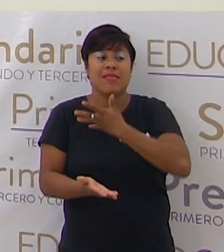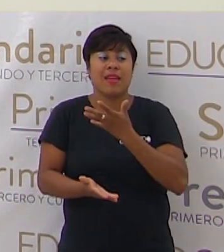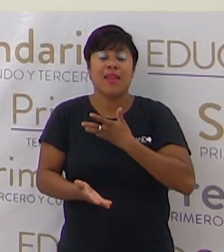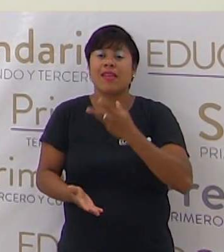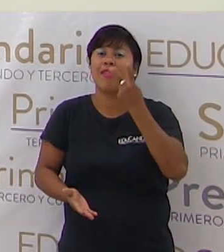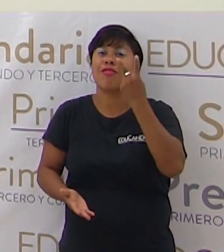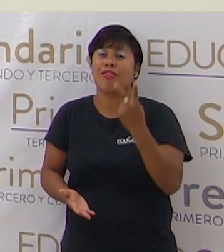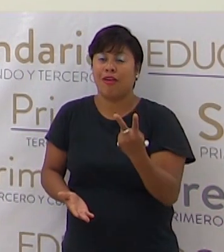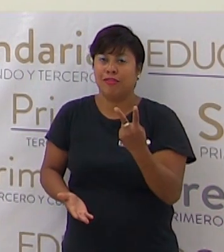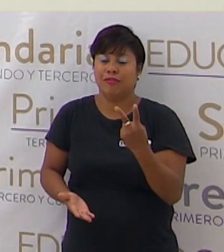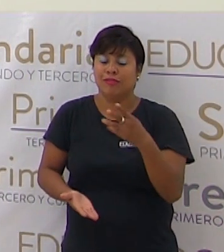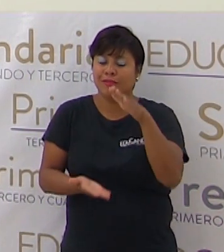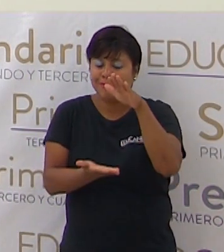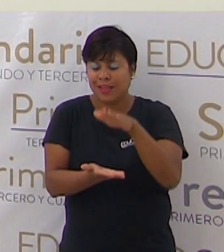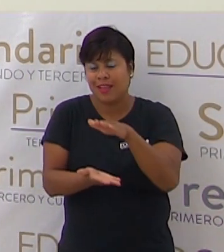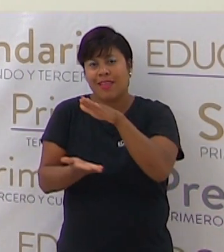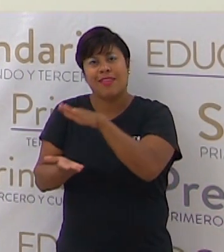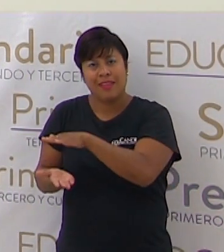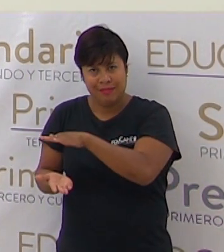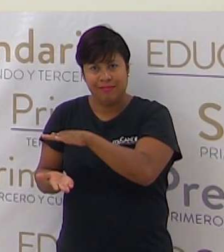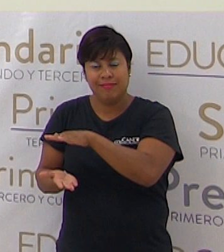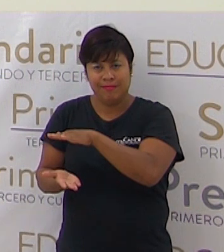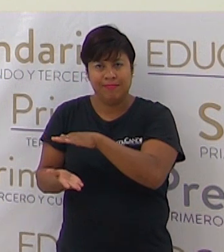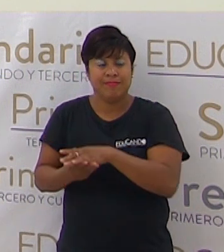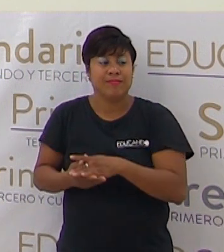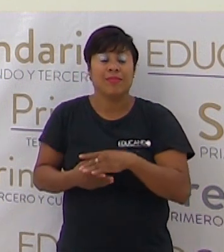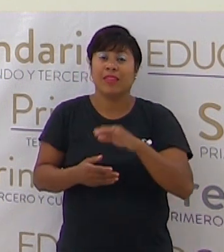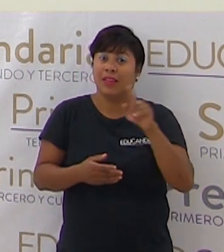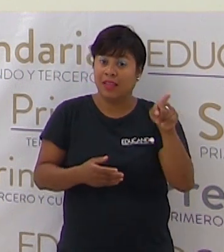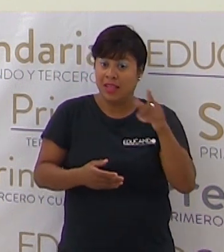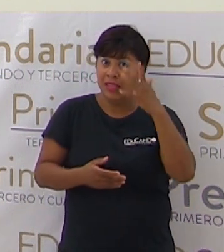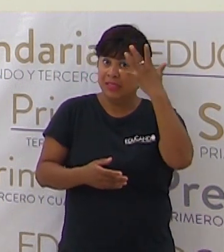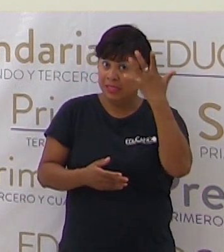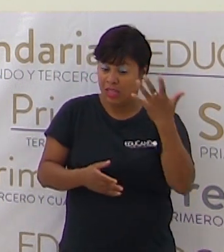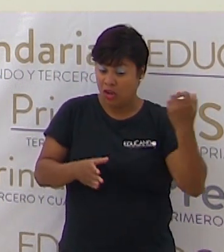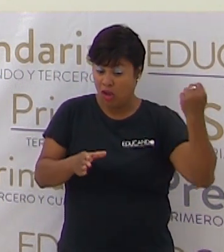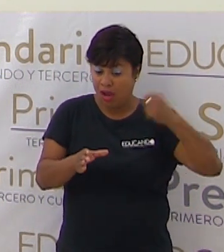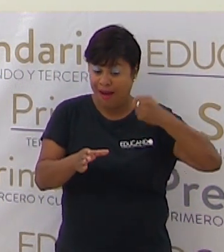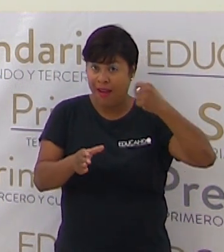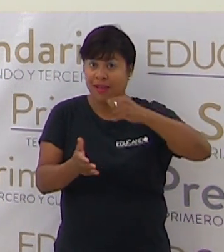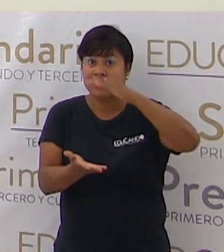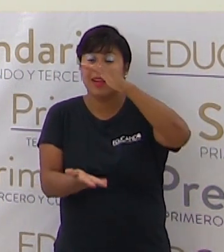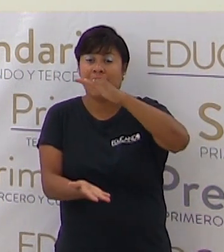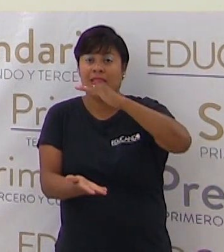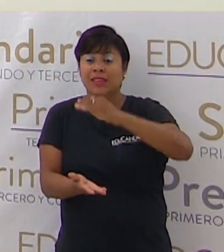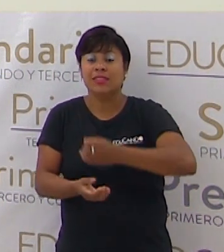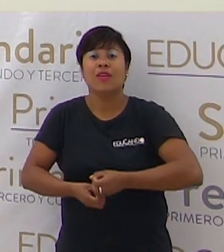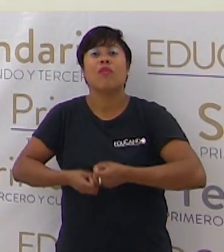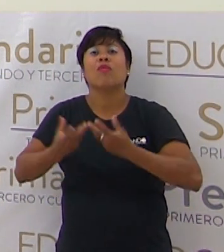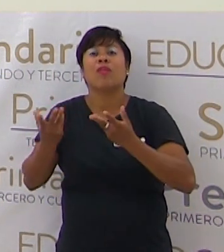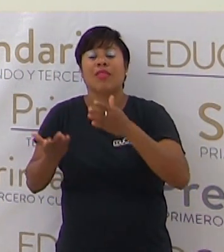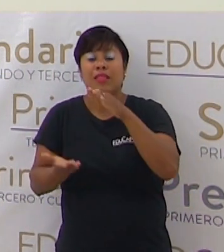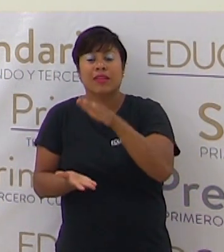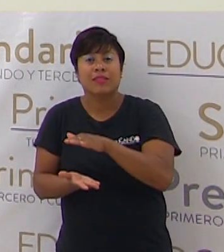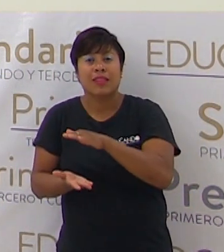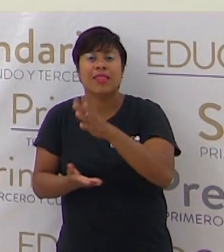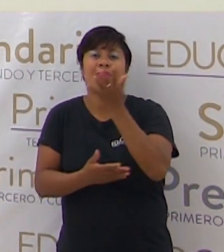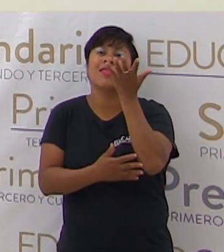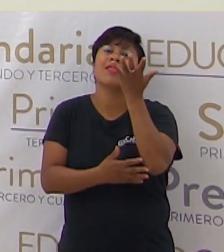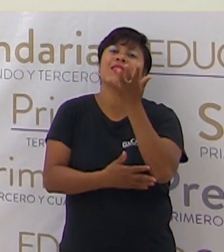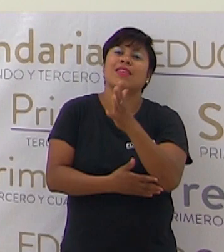2 pequeñas, ¿verdad? Y si son 5, entonces rápidamente digo que